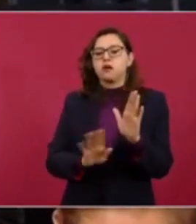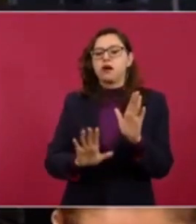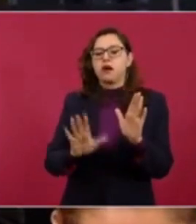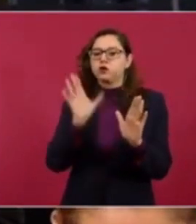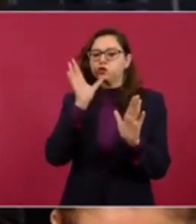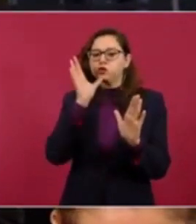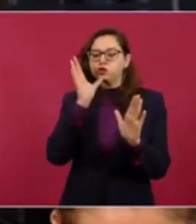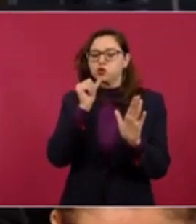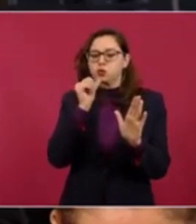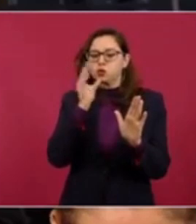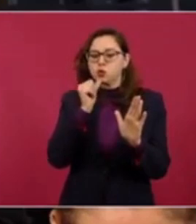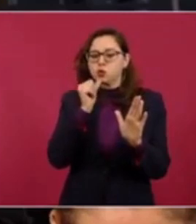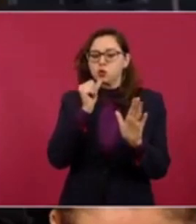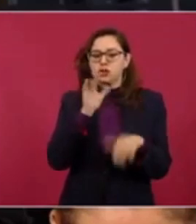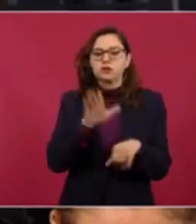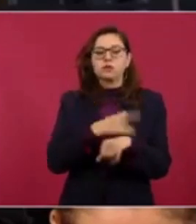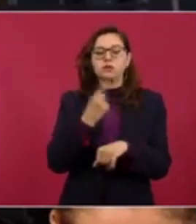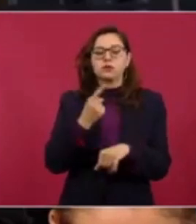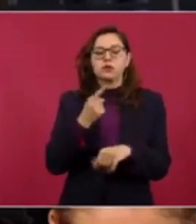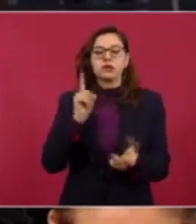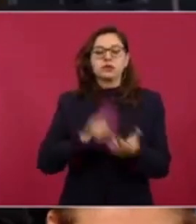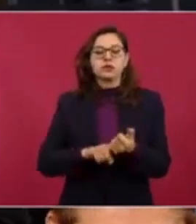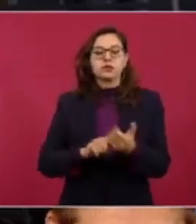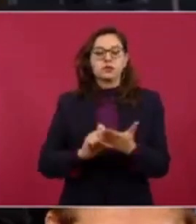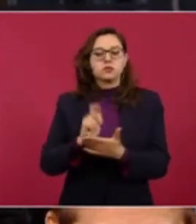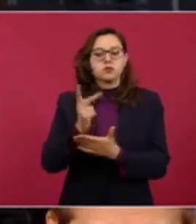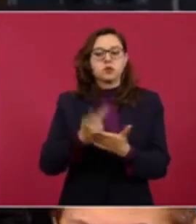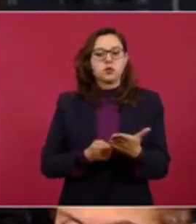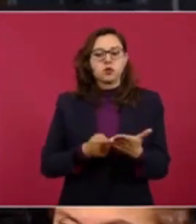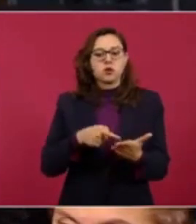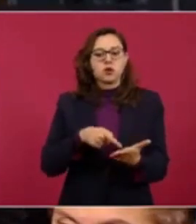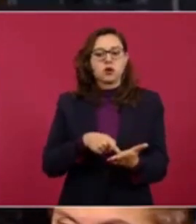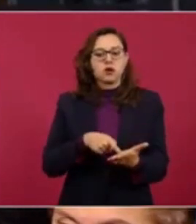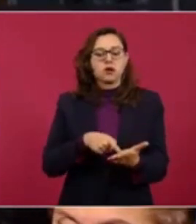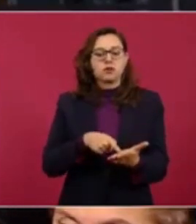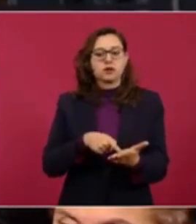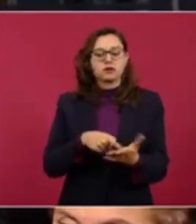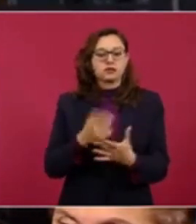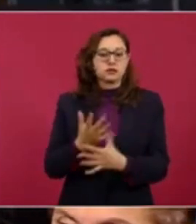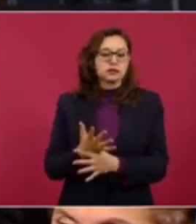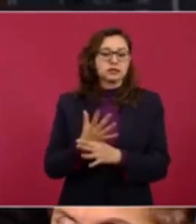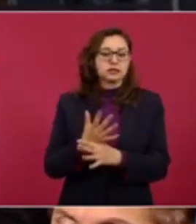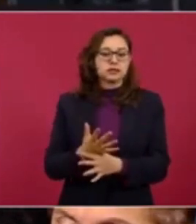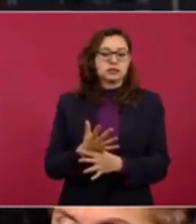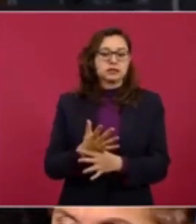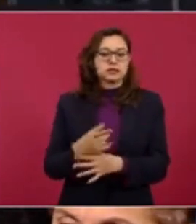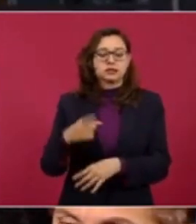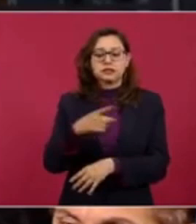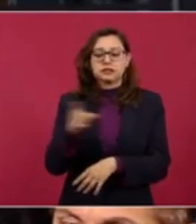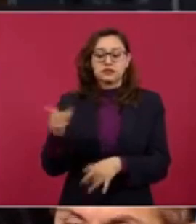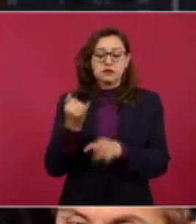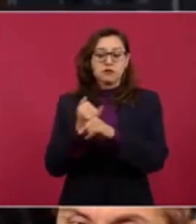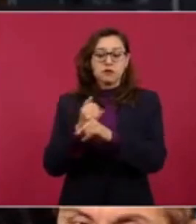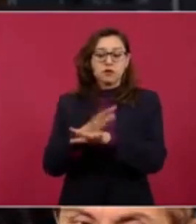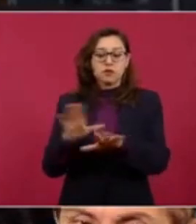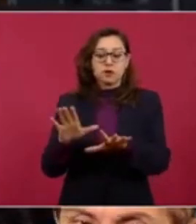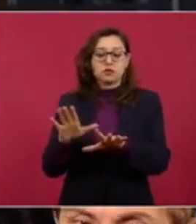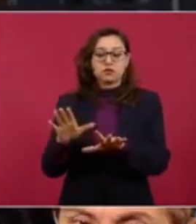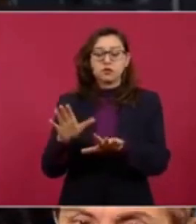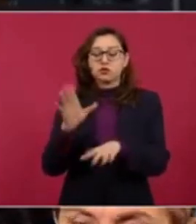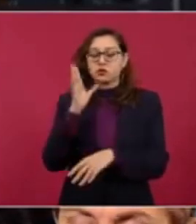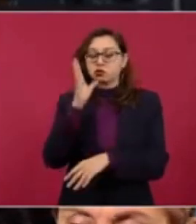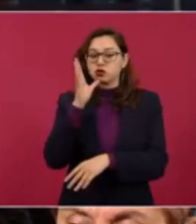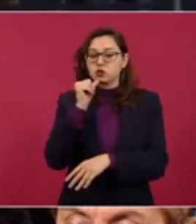prohibido. Incluso los mismos programas lo dicen, o los que manejan los programas, de que compartan información. La vez pasada le traje un